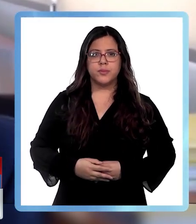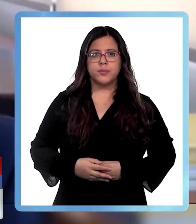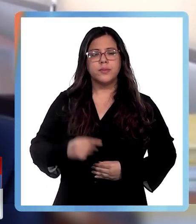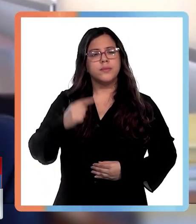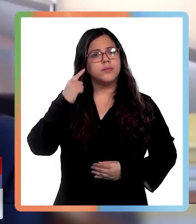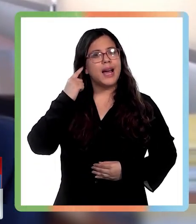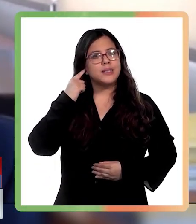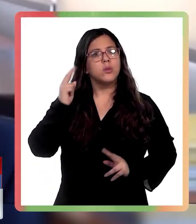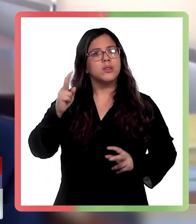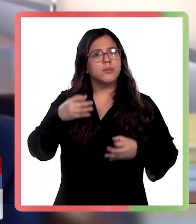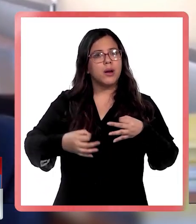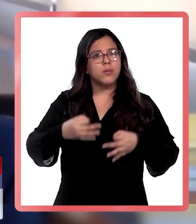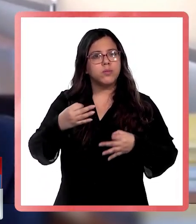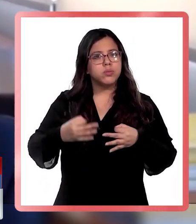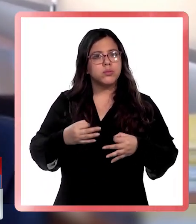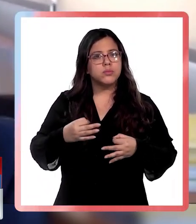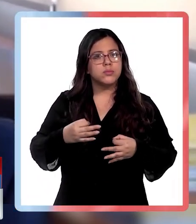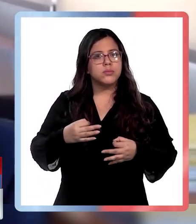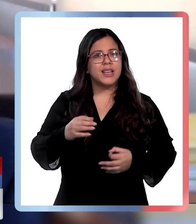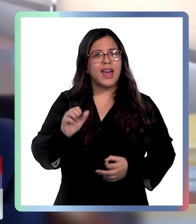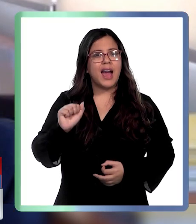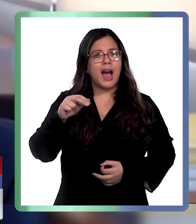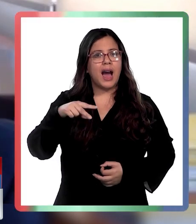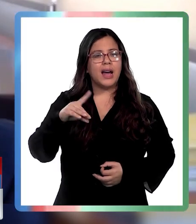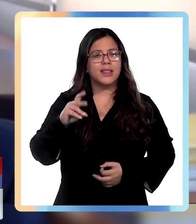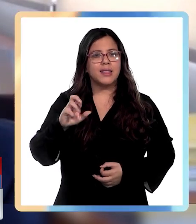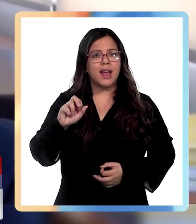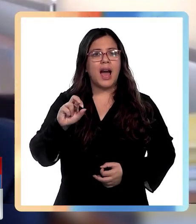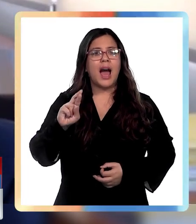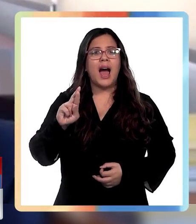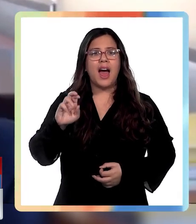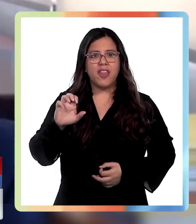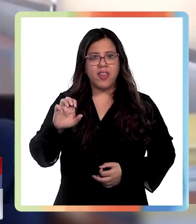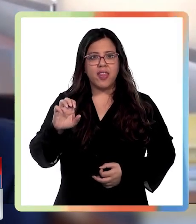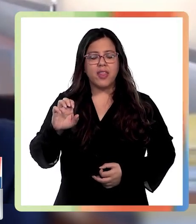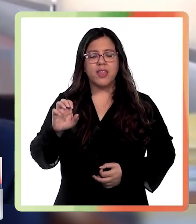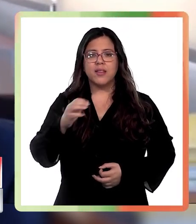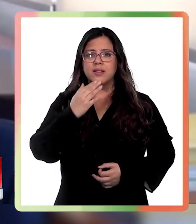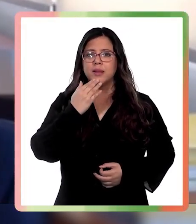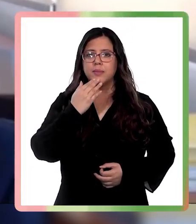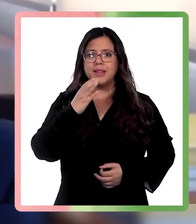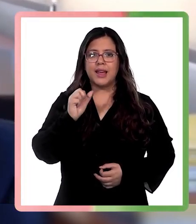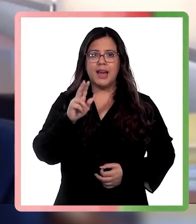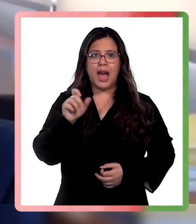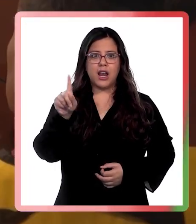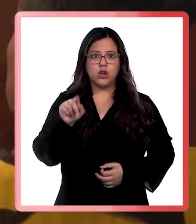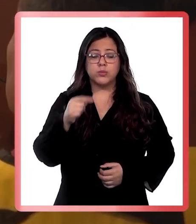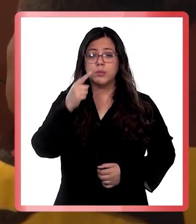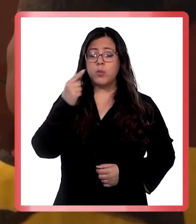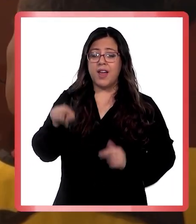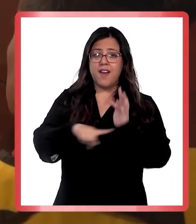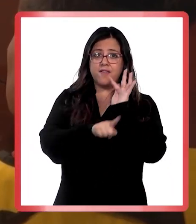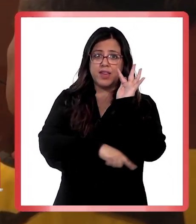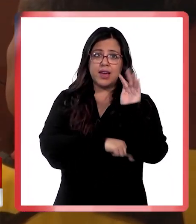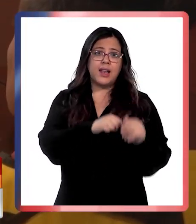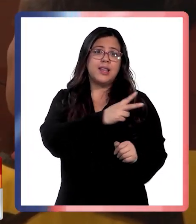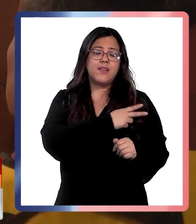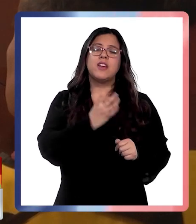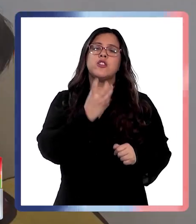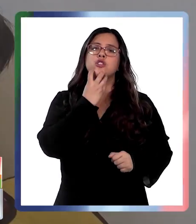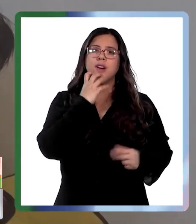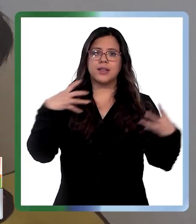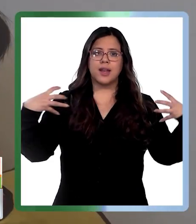el imputado nombrado, a través de la fundación que representa y en concierto con el imputado Carlos Contreras, el fiscal jefe